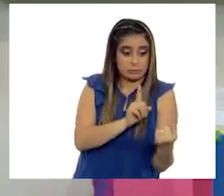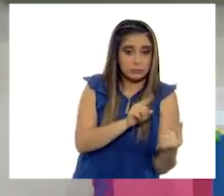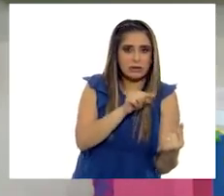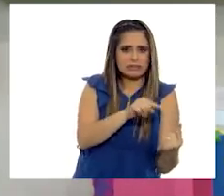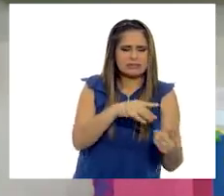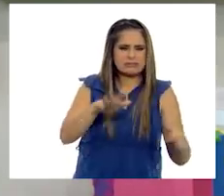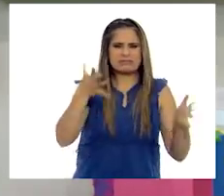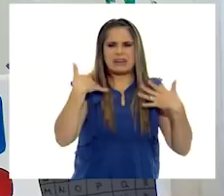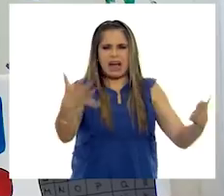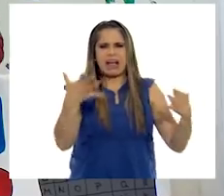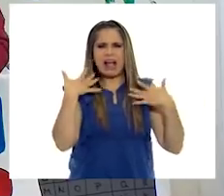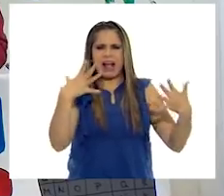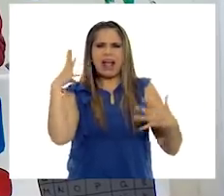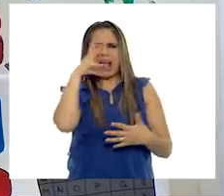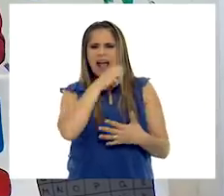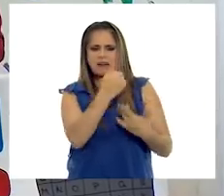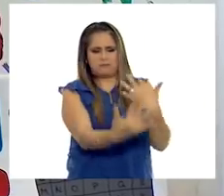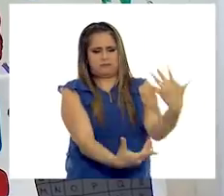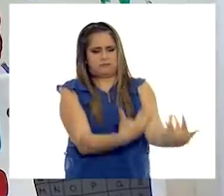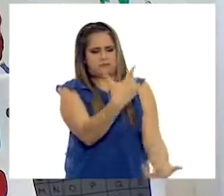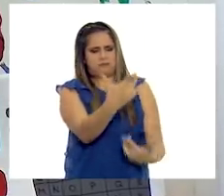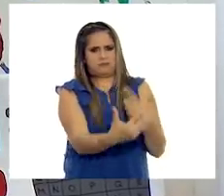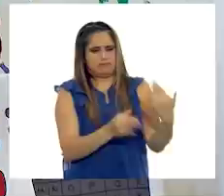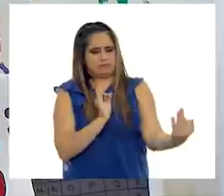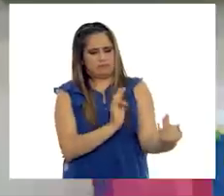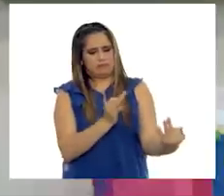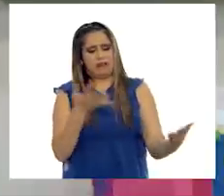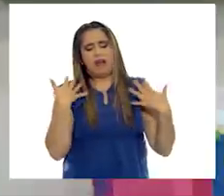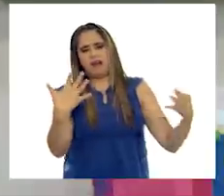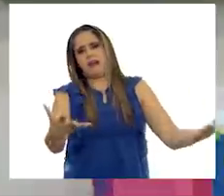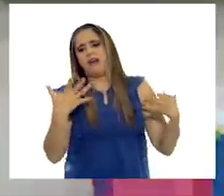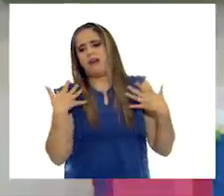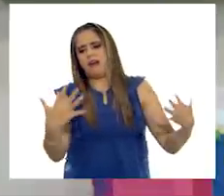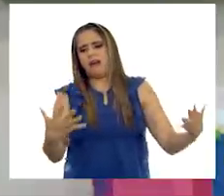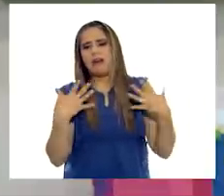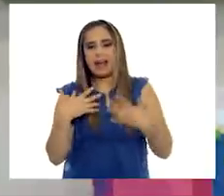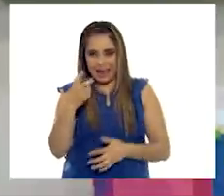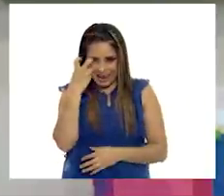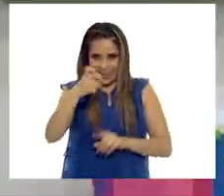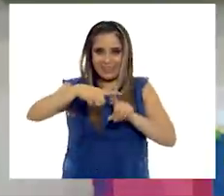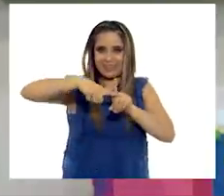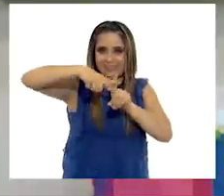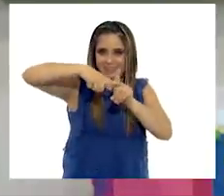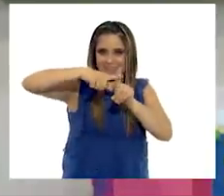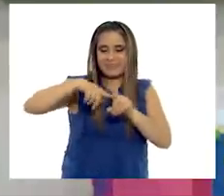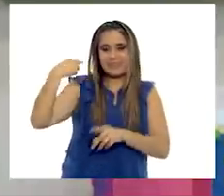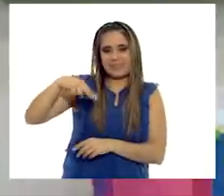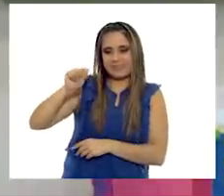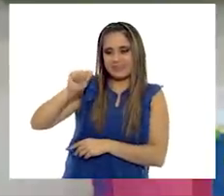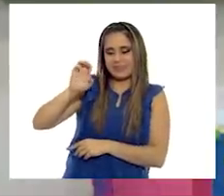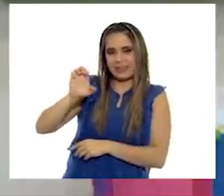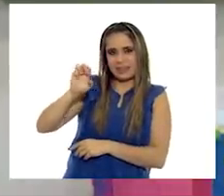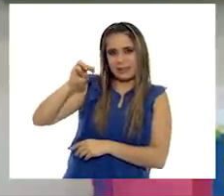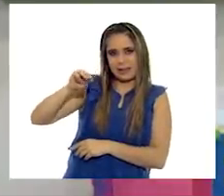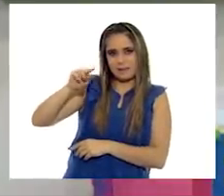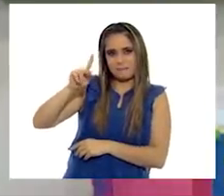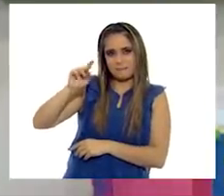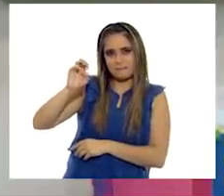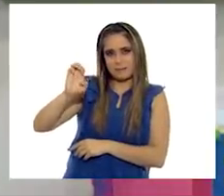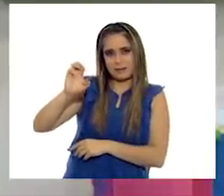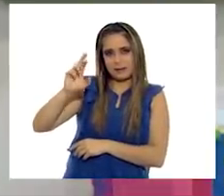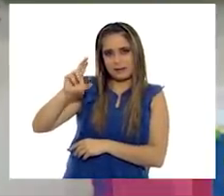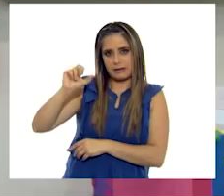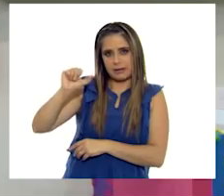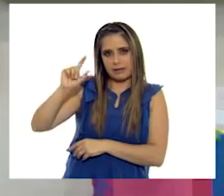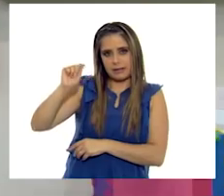calor. Entonces, a eso nos vamos a ver con temperatura. ¿Qué pasa si pones un hielo en el calor?